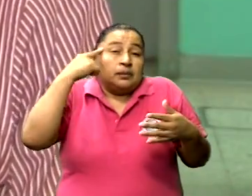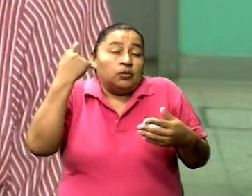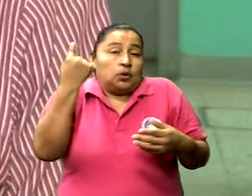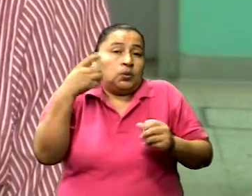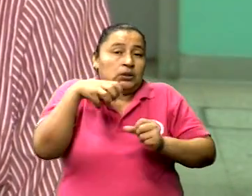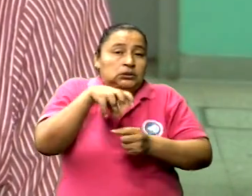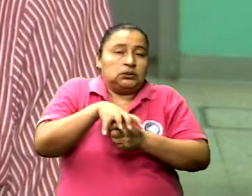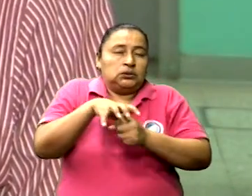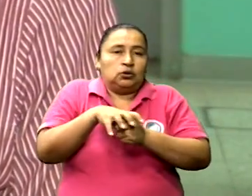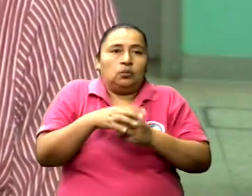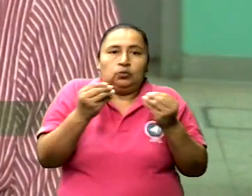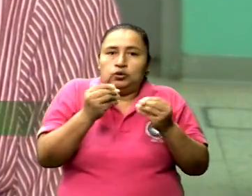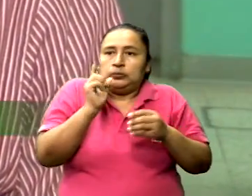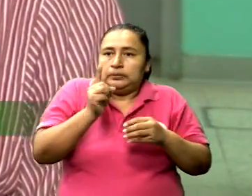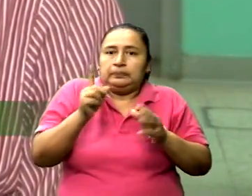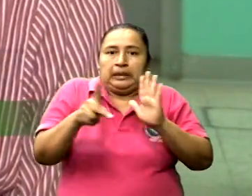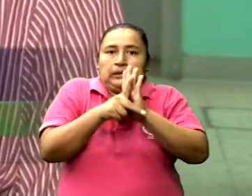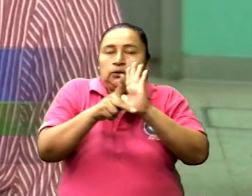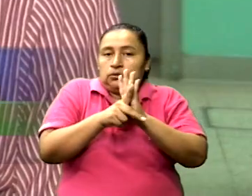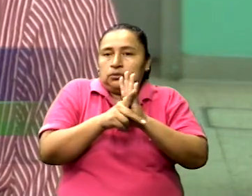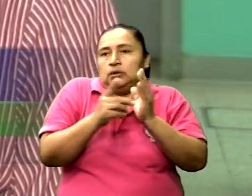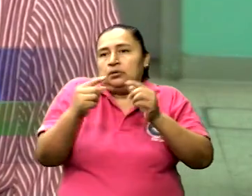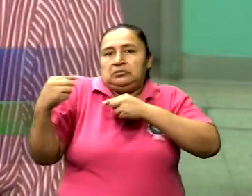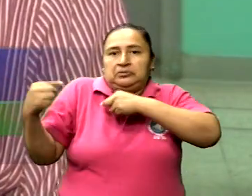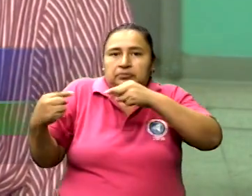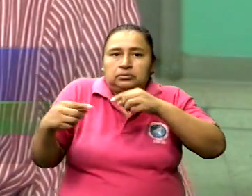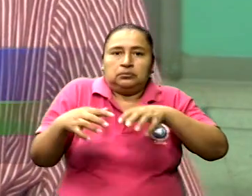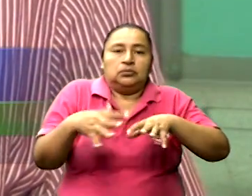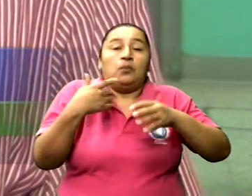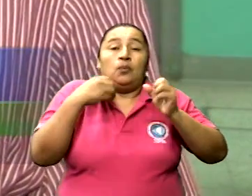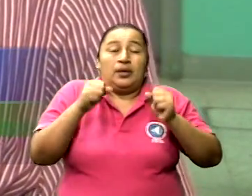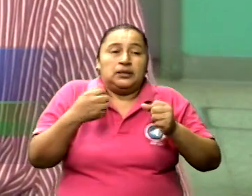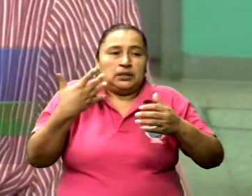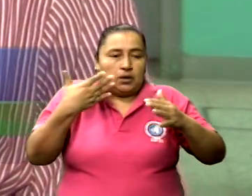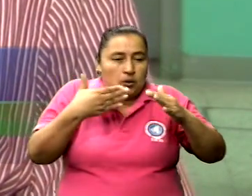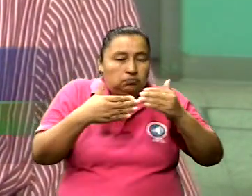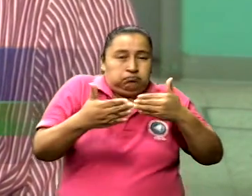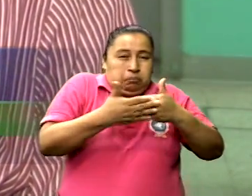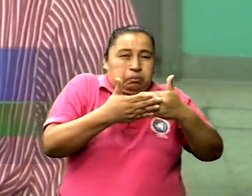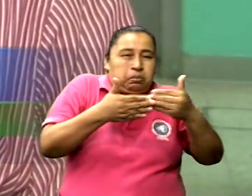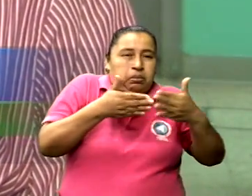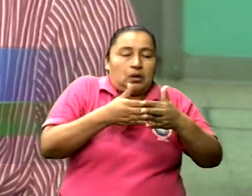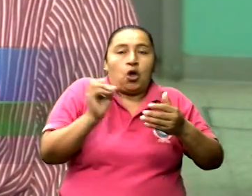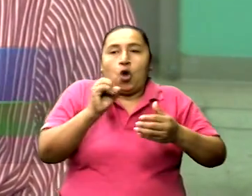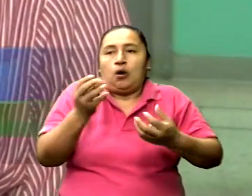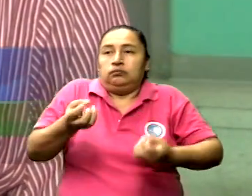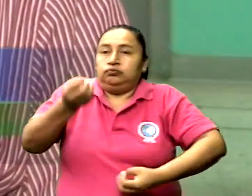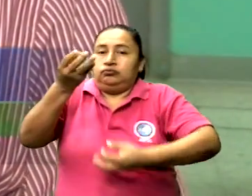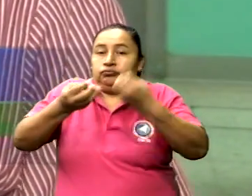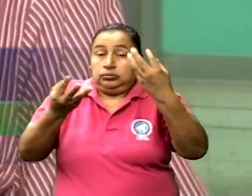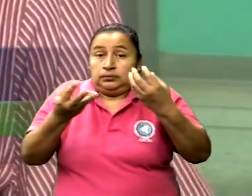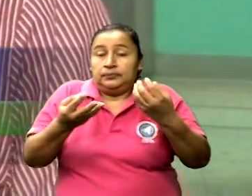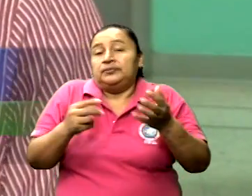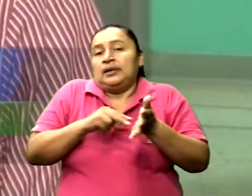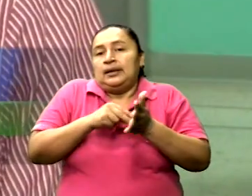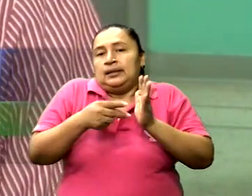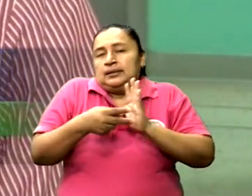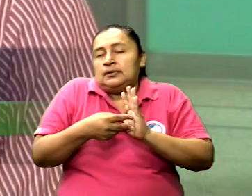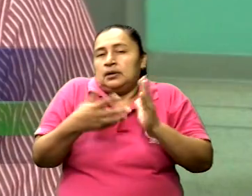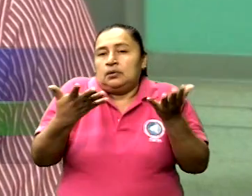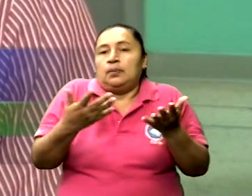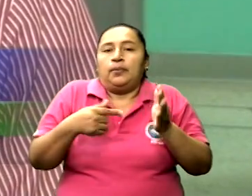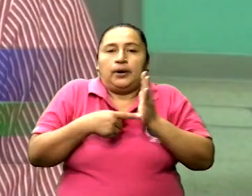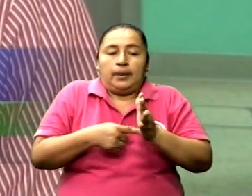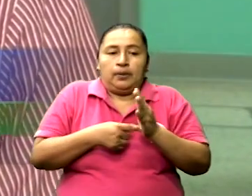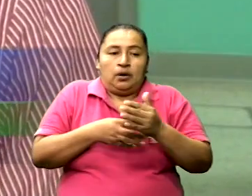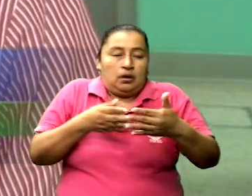situación multiamenaza se nos puedan dar obstrucciones en las rutas de evacuación, incendios estructurales. Es decir, que cuando se